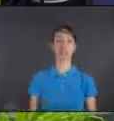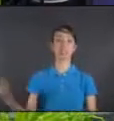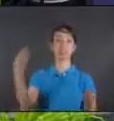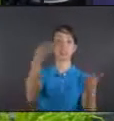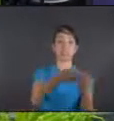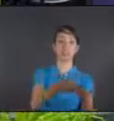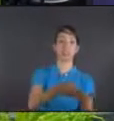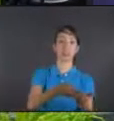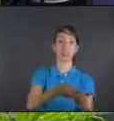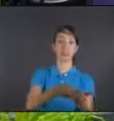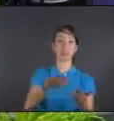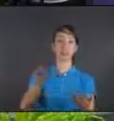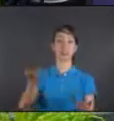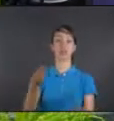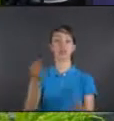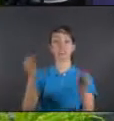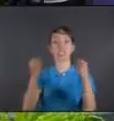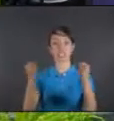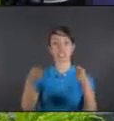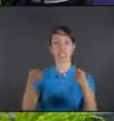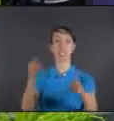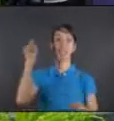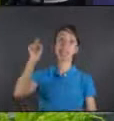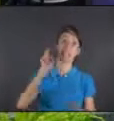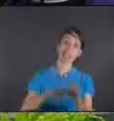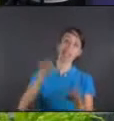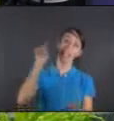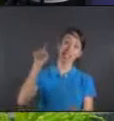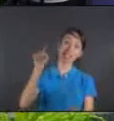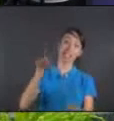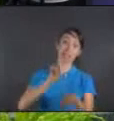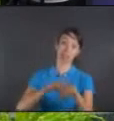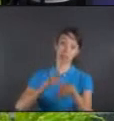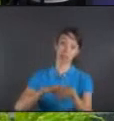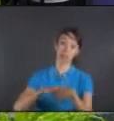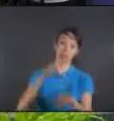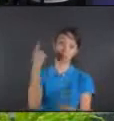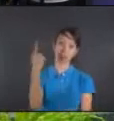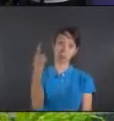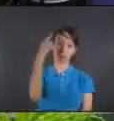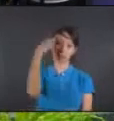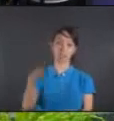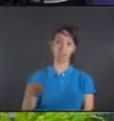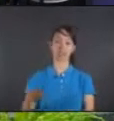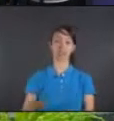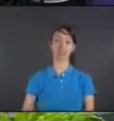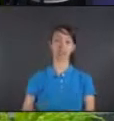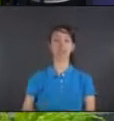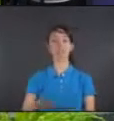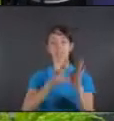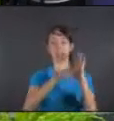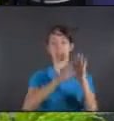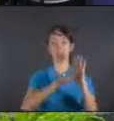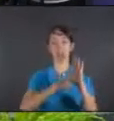Entonces hay algunas cositas, pero por lo menos léalo, hombre, aunque esté fosilizado en todo lo demás.